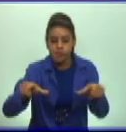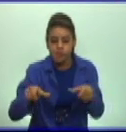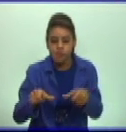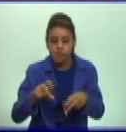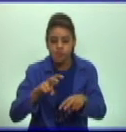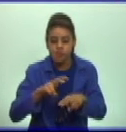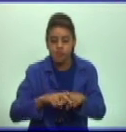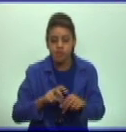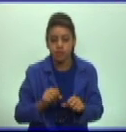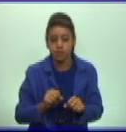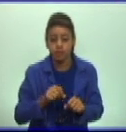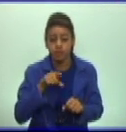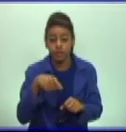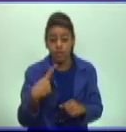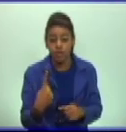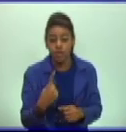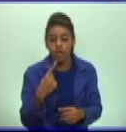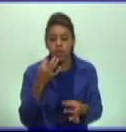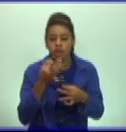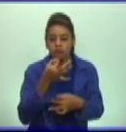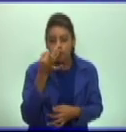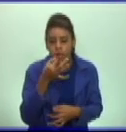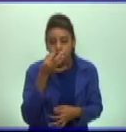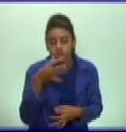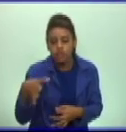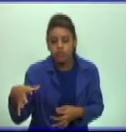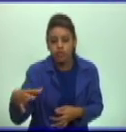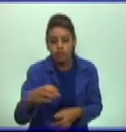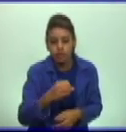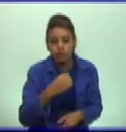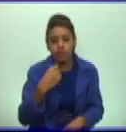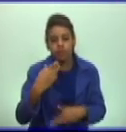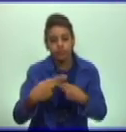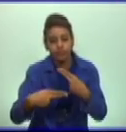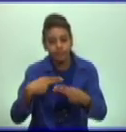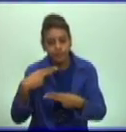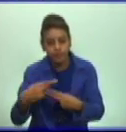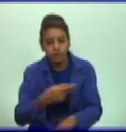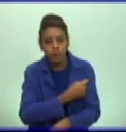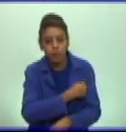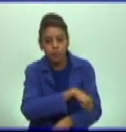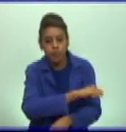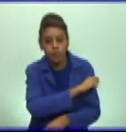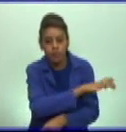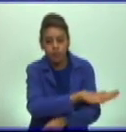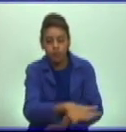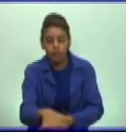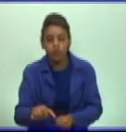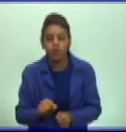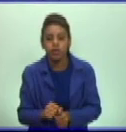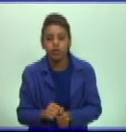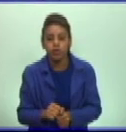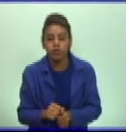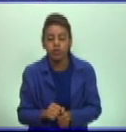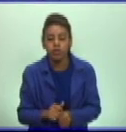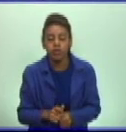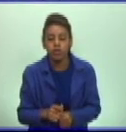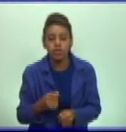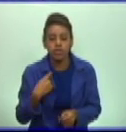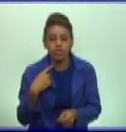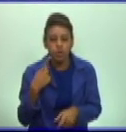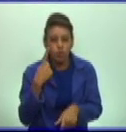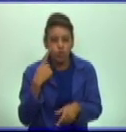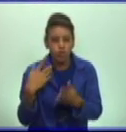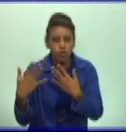la comunicación y la explicación de todo lo que ocurría en nuestro pueblo. Se lleva lo que se conoce en nuestro